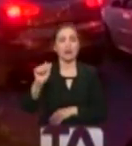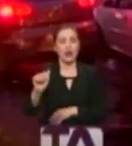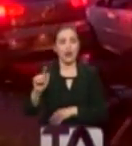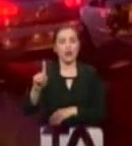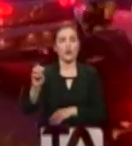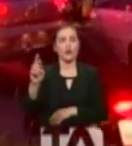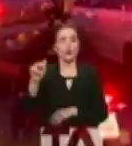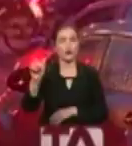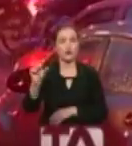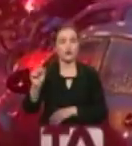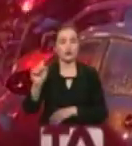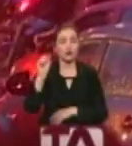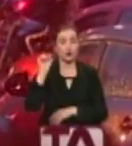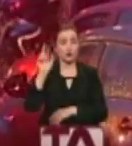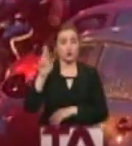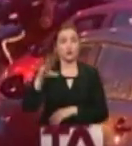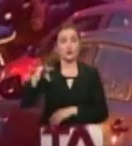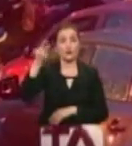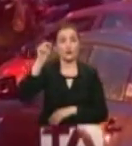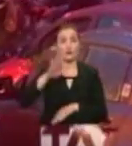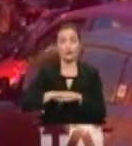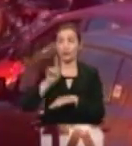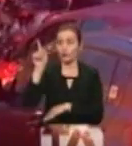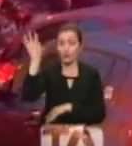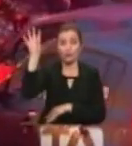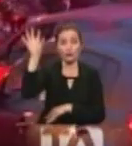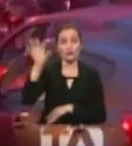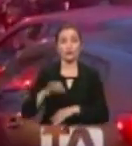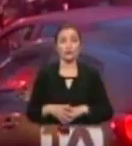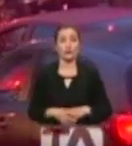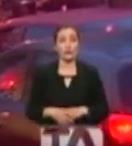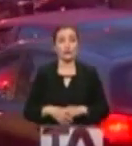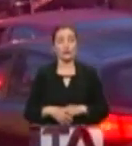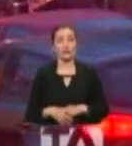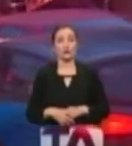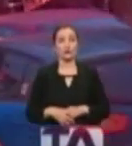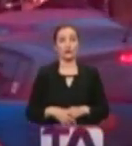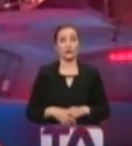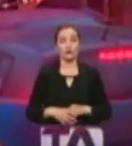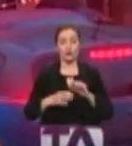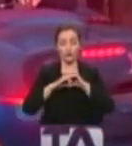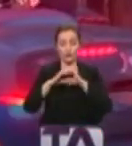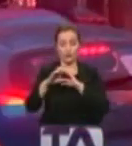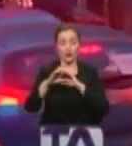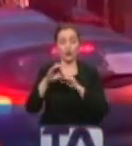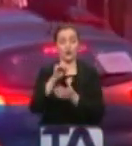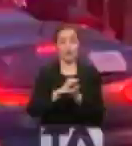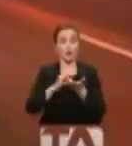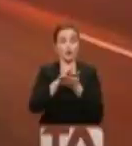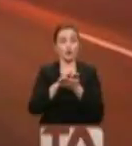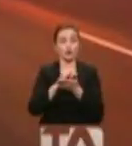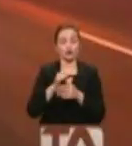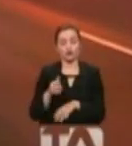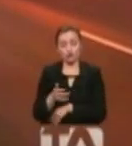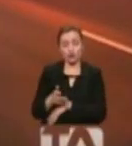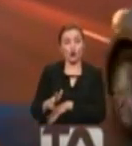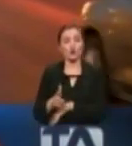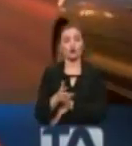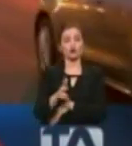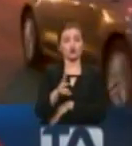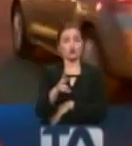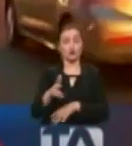sucedió debido a las condiciones climáticas. El bus de la flota Imbabura perdió pista estrellándose con